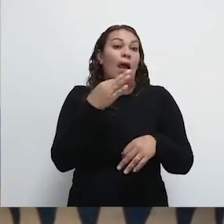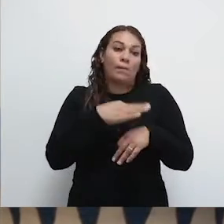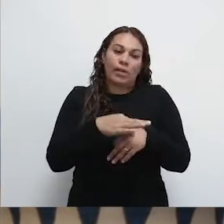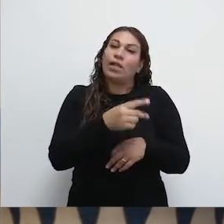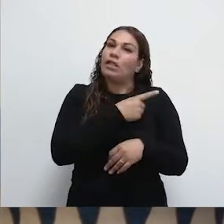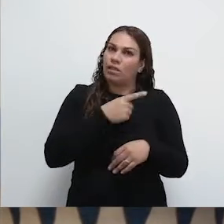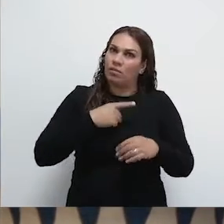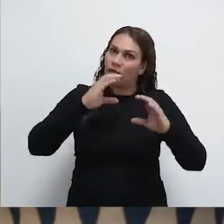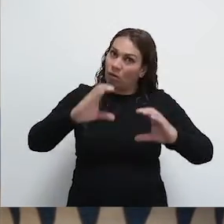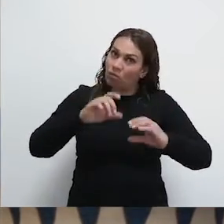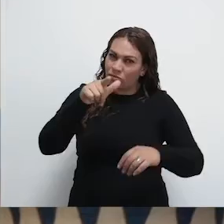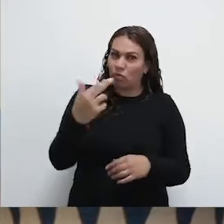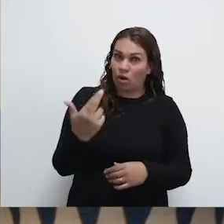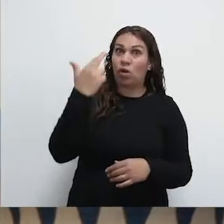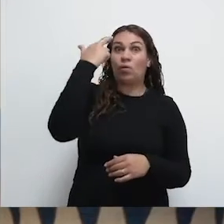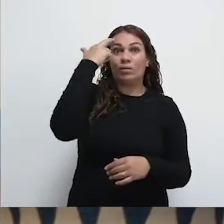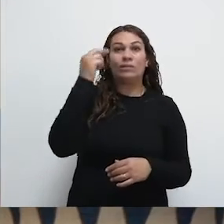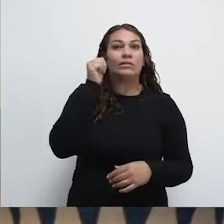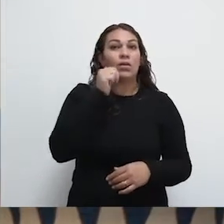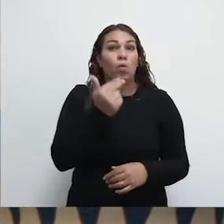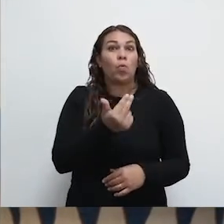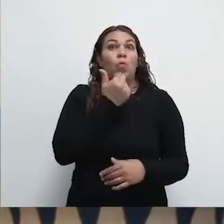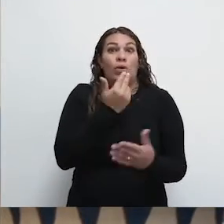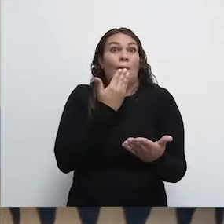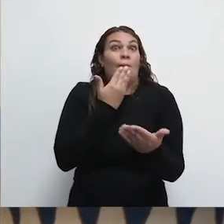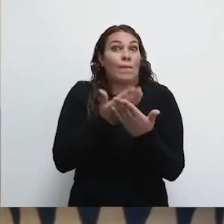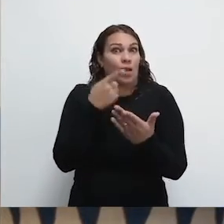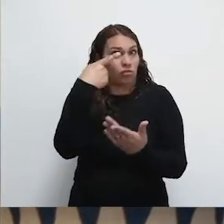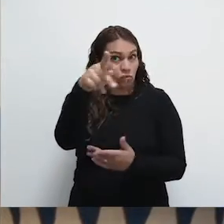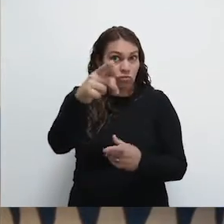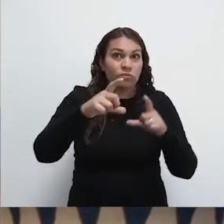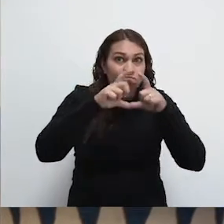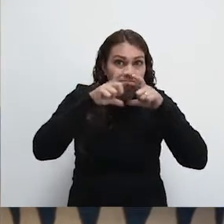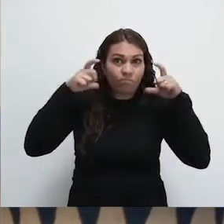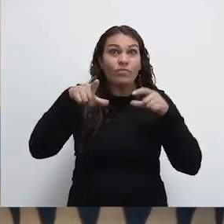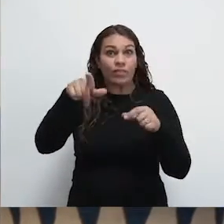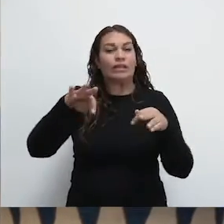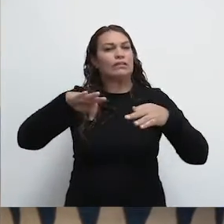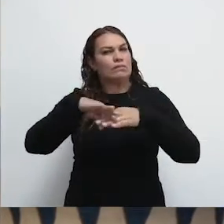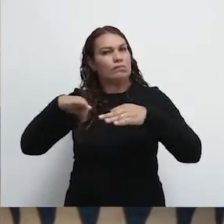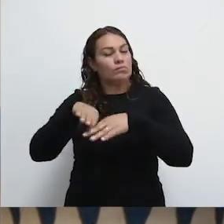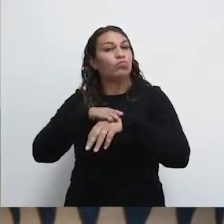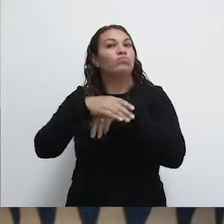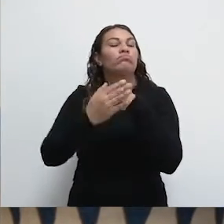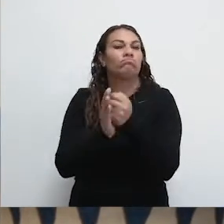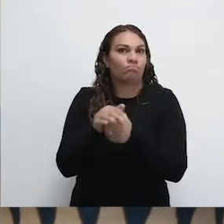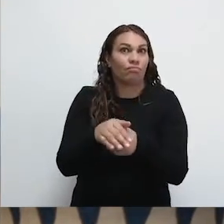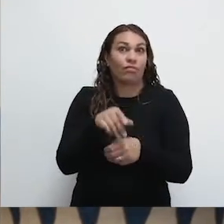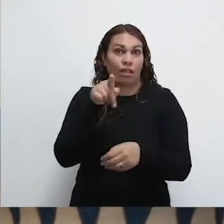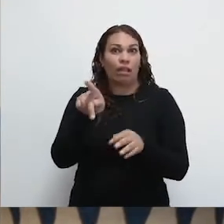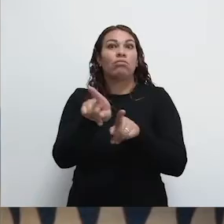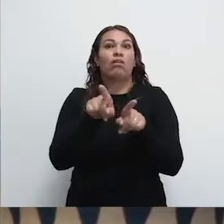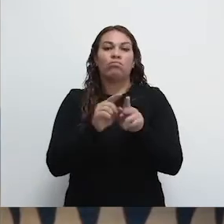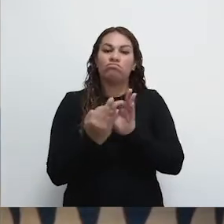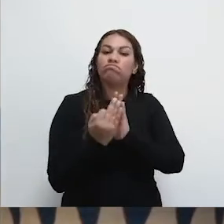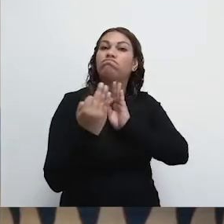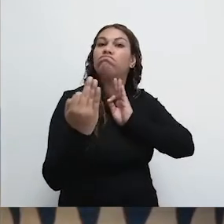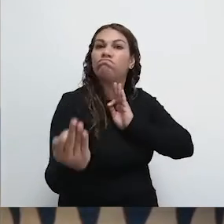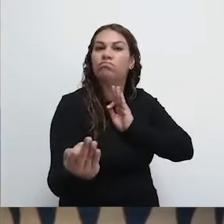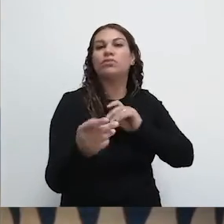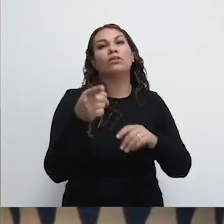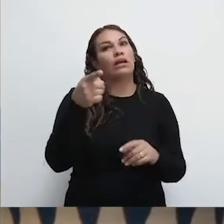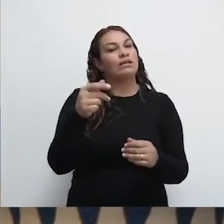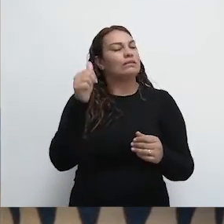y cuidando a nuestras familias recuerda que el uso correcto de cubrebocas y el lavado constante de manos y el